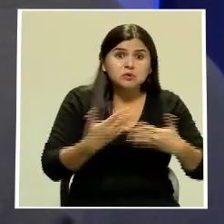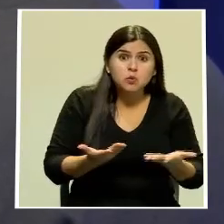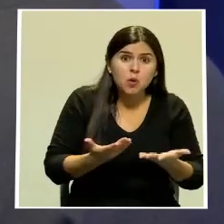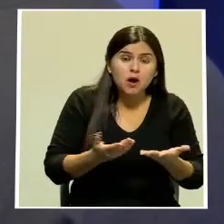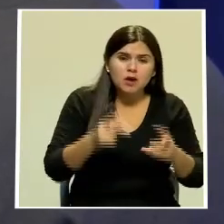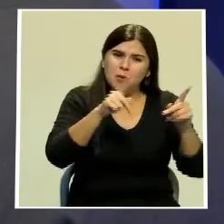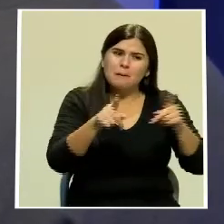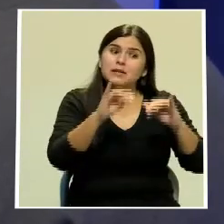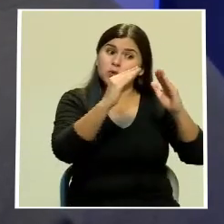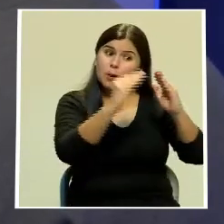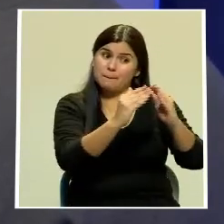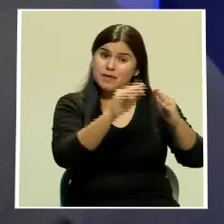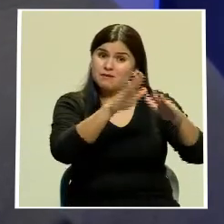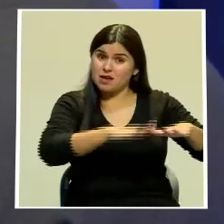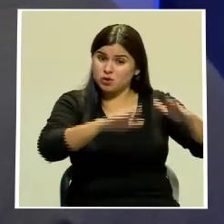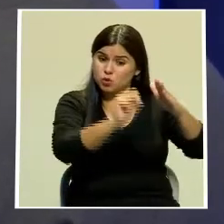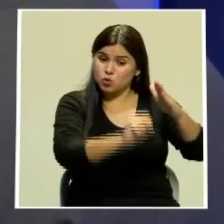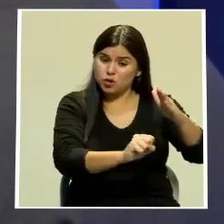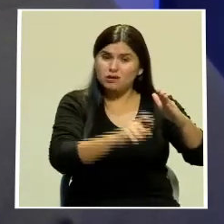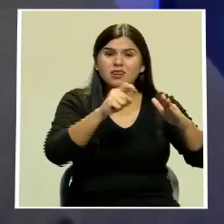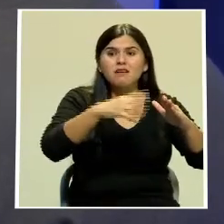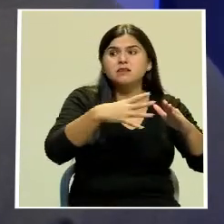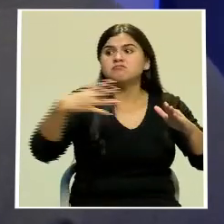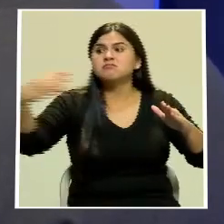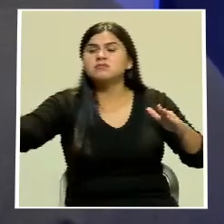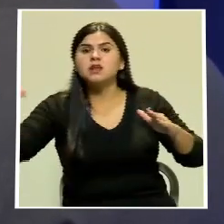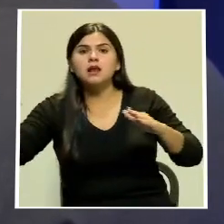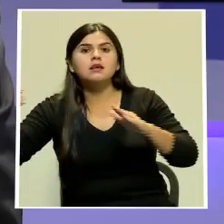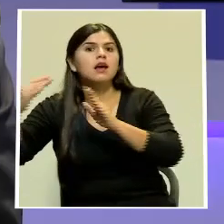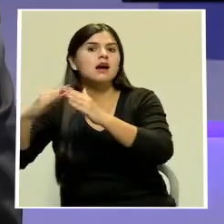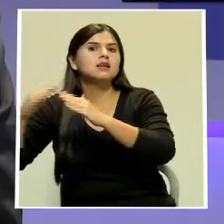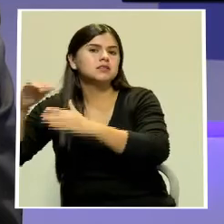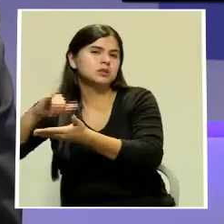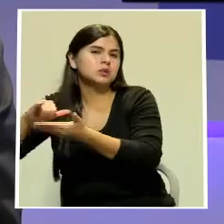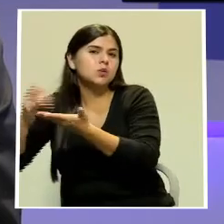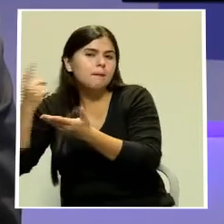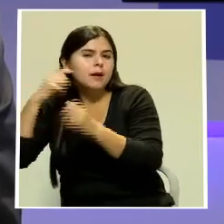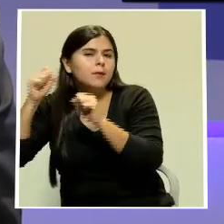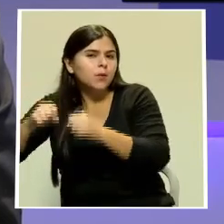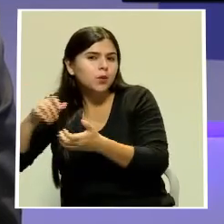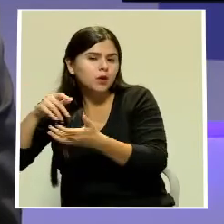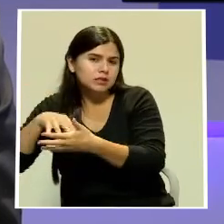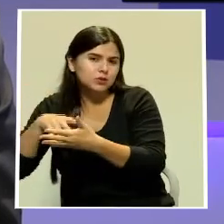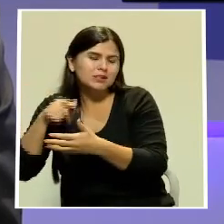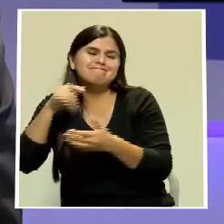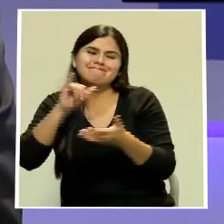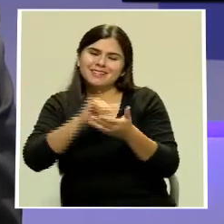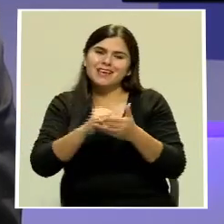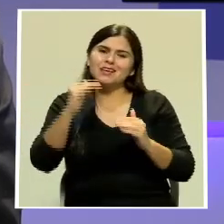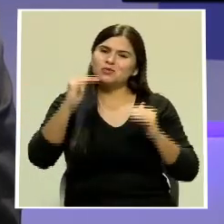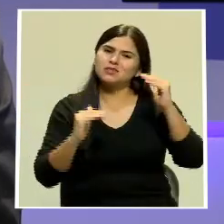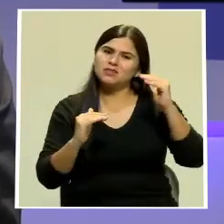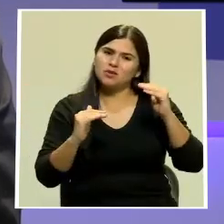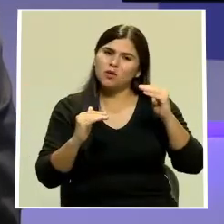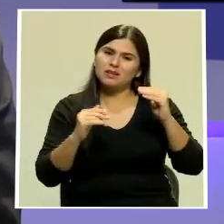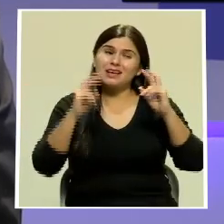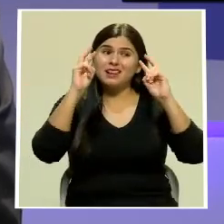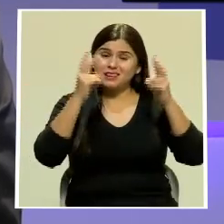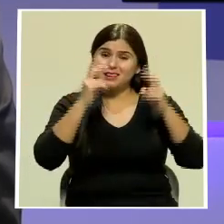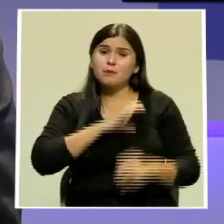educarse, digamos, en un nivel más avanzado y eso de alguna forma genera desigualdad. Yo creo que el tema de las condiciones es